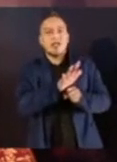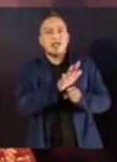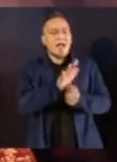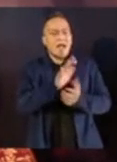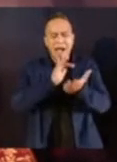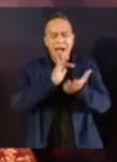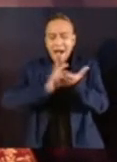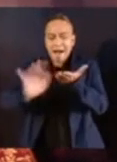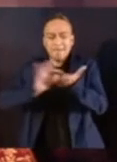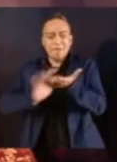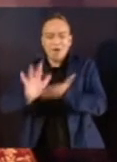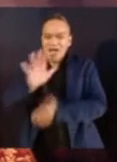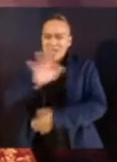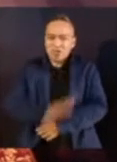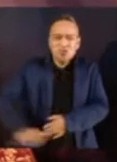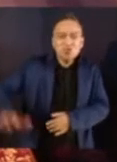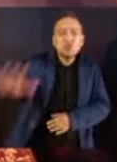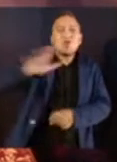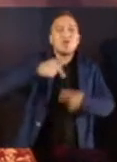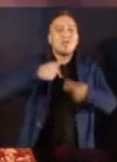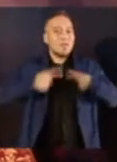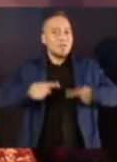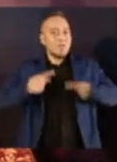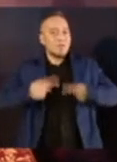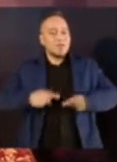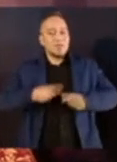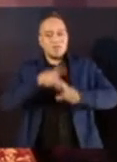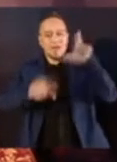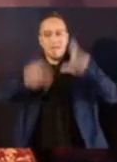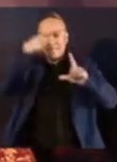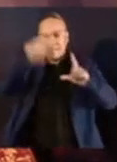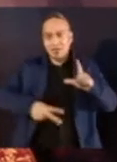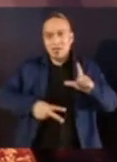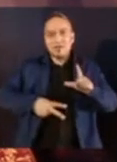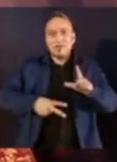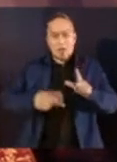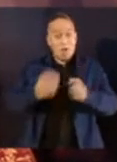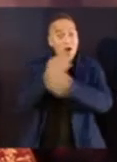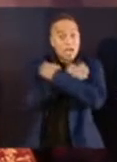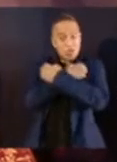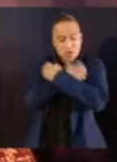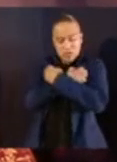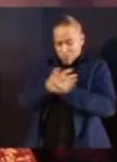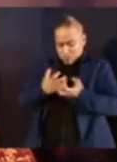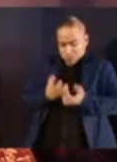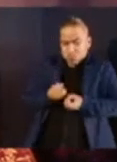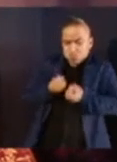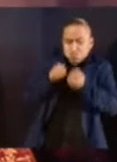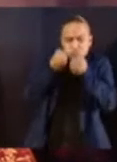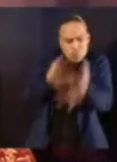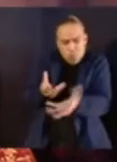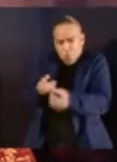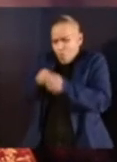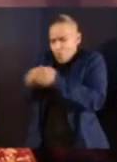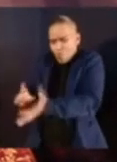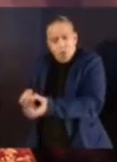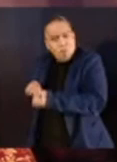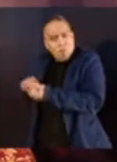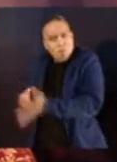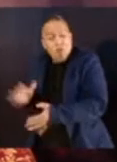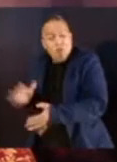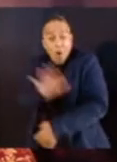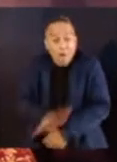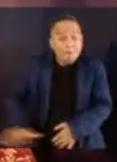¿no? Llevar ahí la educación, el aprecio de nuestra identidad propia, no